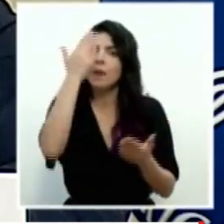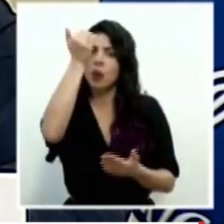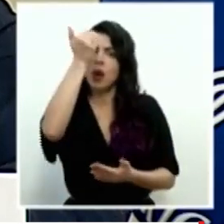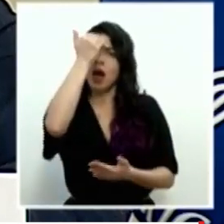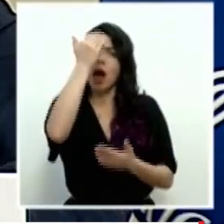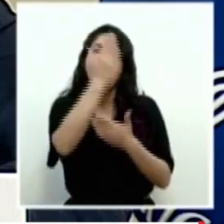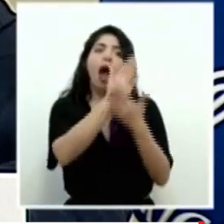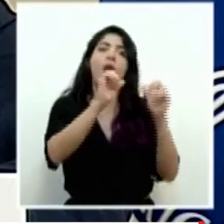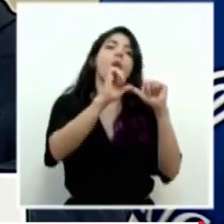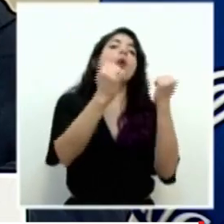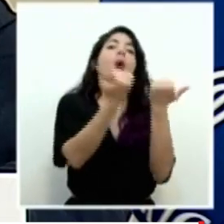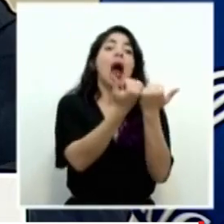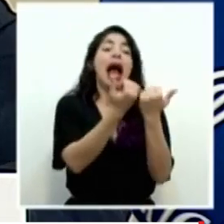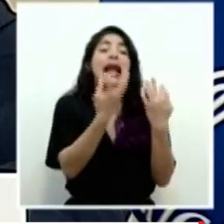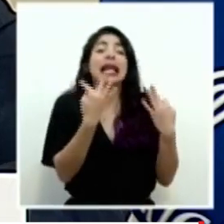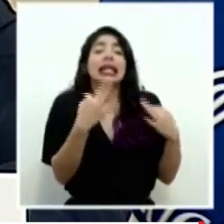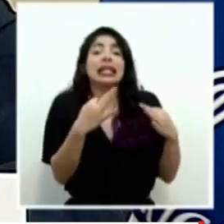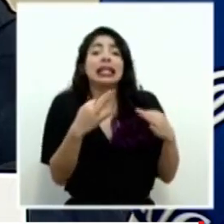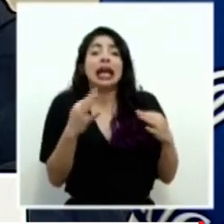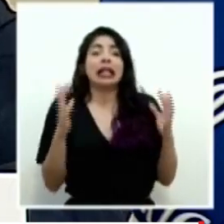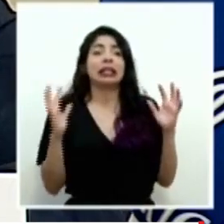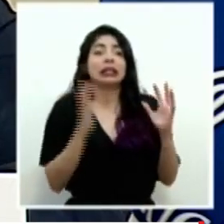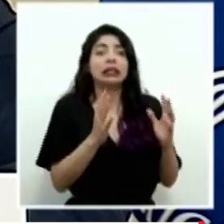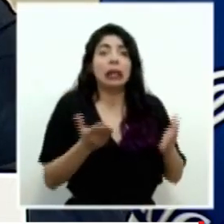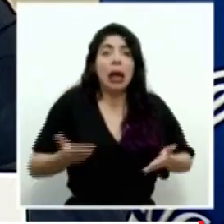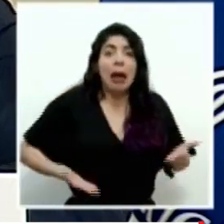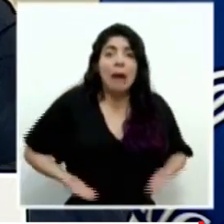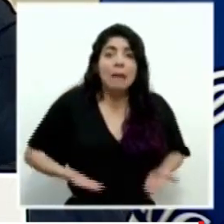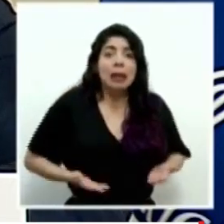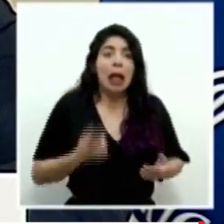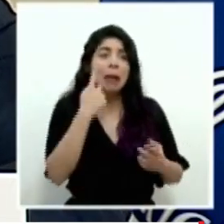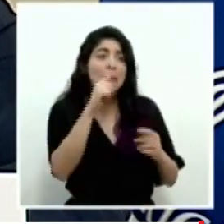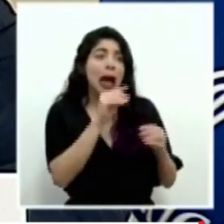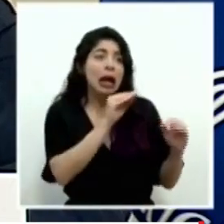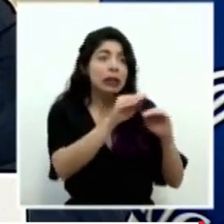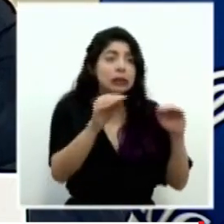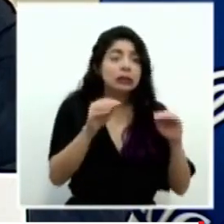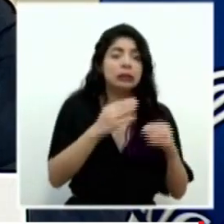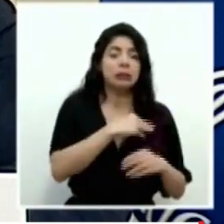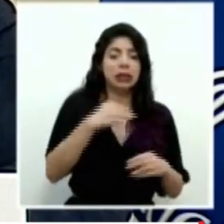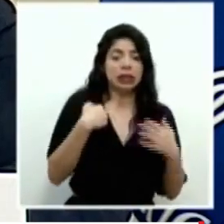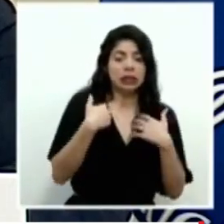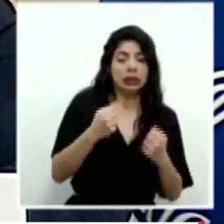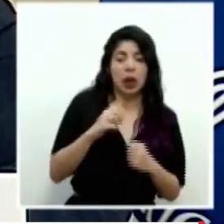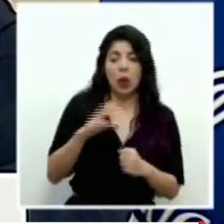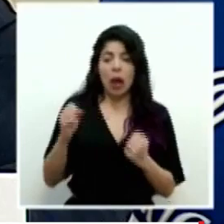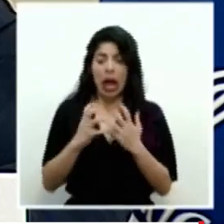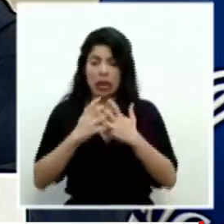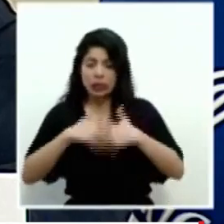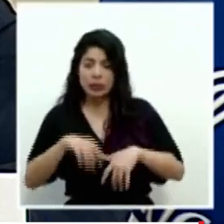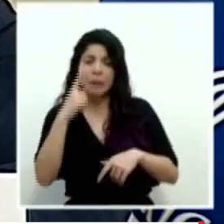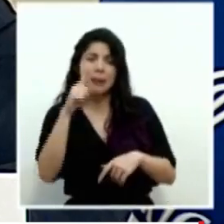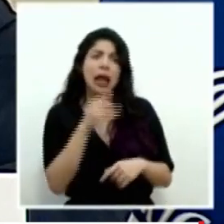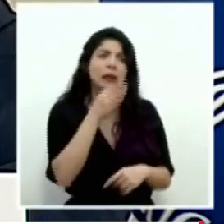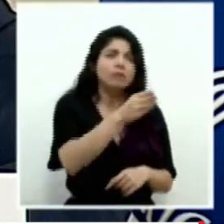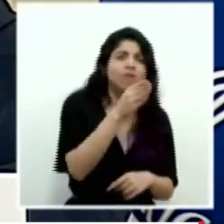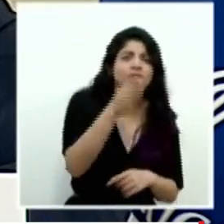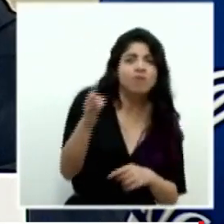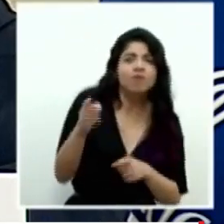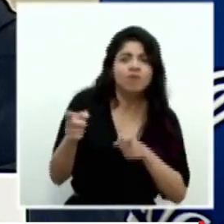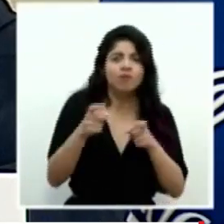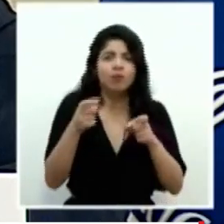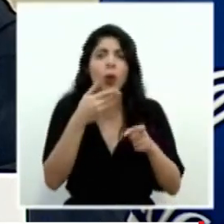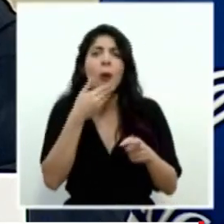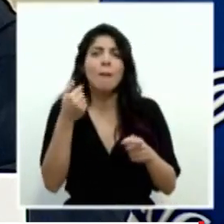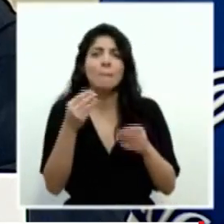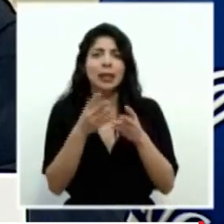que hay áreas en donde hemos estado tratando de inyectar personal, de hacer una articulación más efectiva, Caja, Ministerio de Salud, y tener todo el asunto